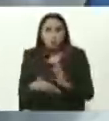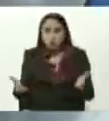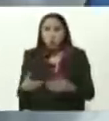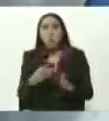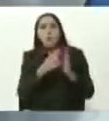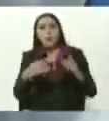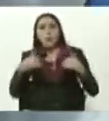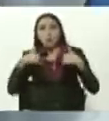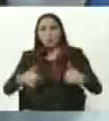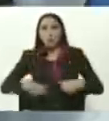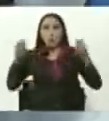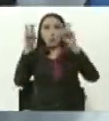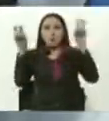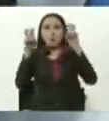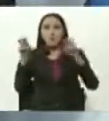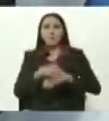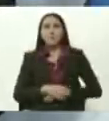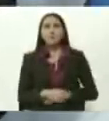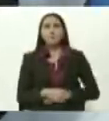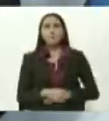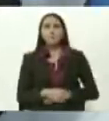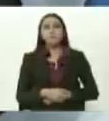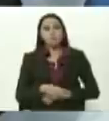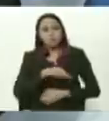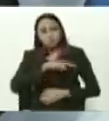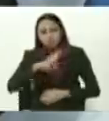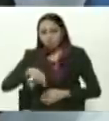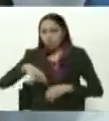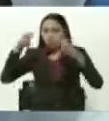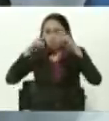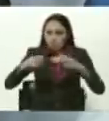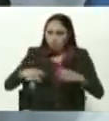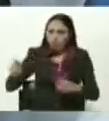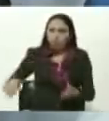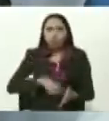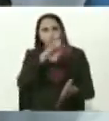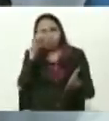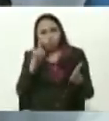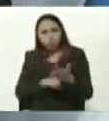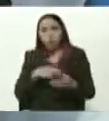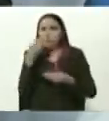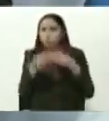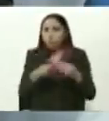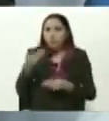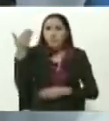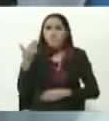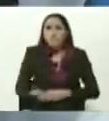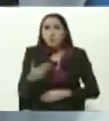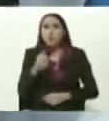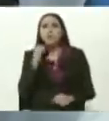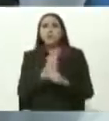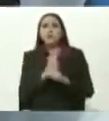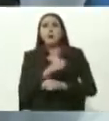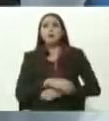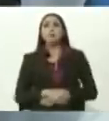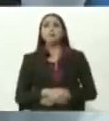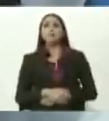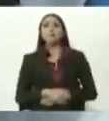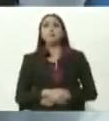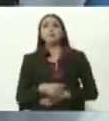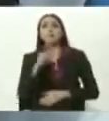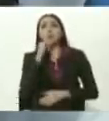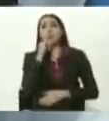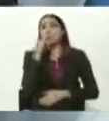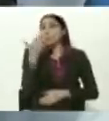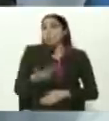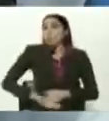derechos humanos. Nuestra gestión le ha dado un vuelco total a este tema y quiero destacar que